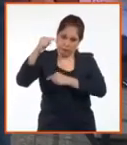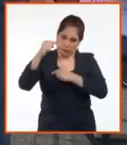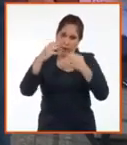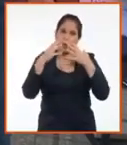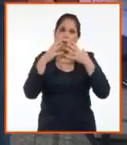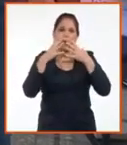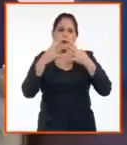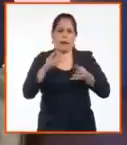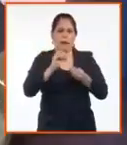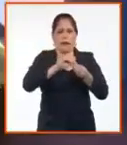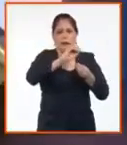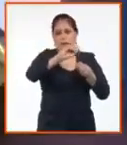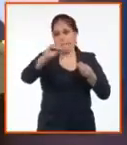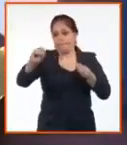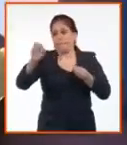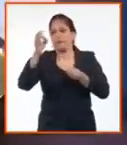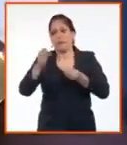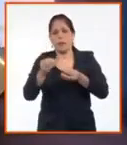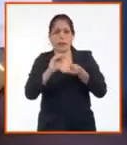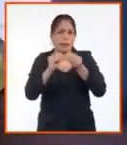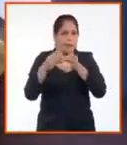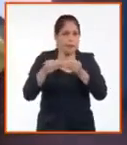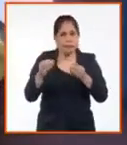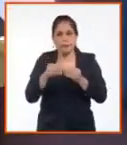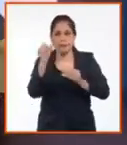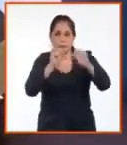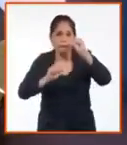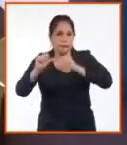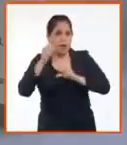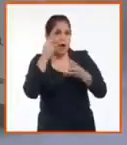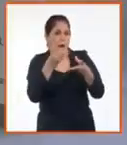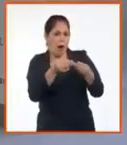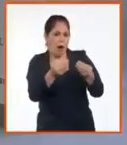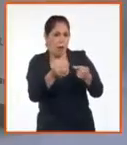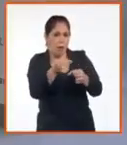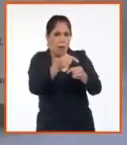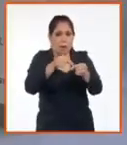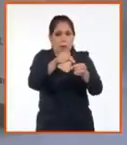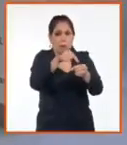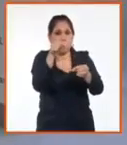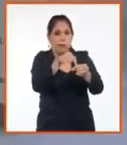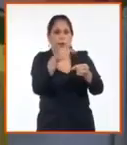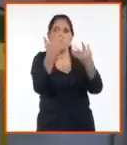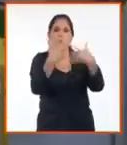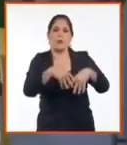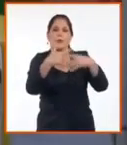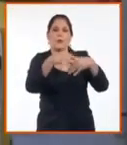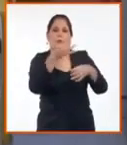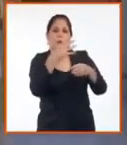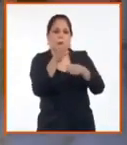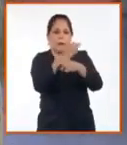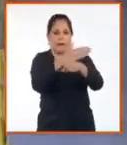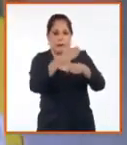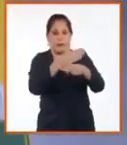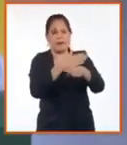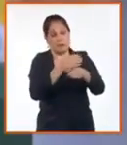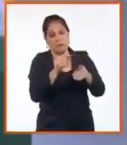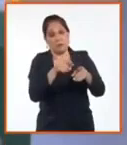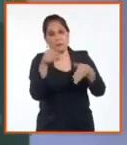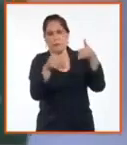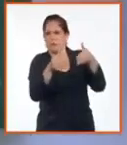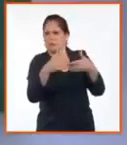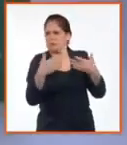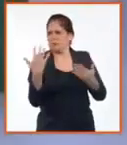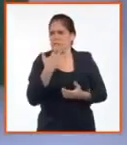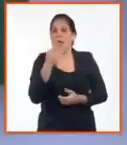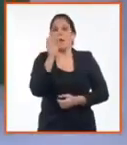la distribución de cada componente reactivo o materia prima con vistas a la producción de medicamentos participa en